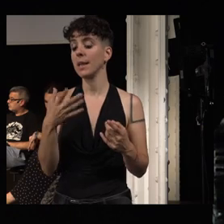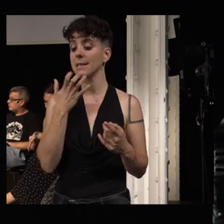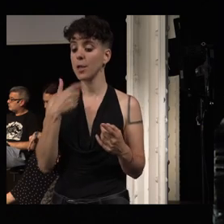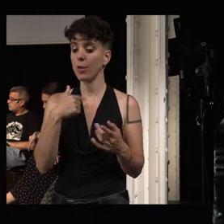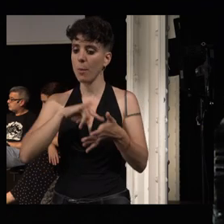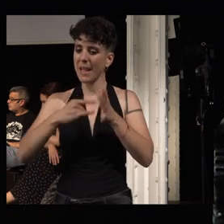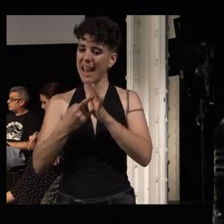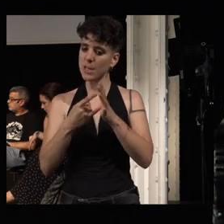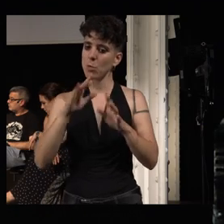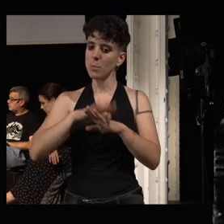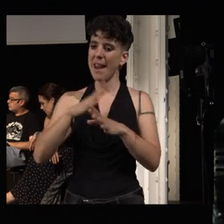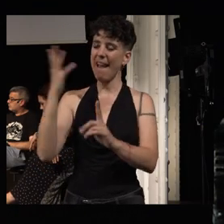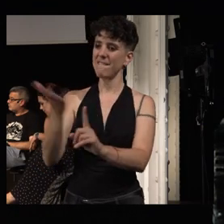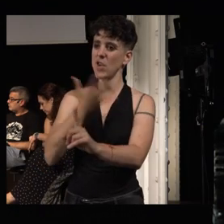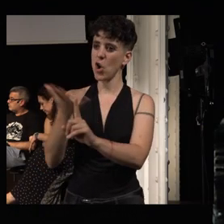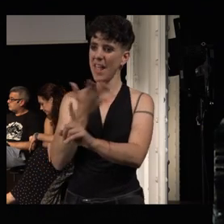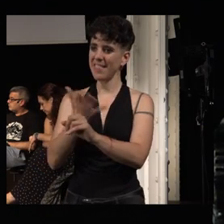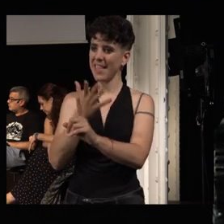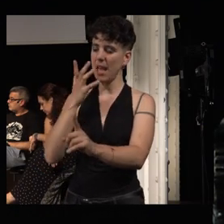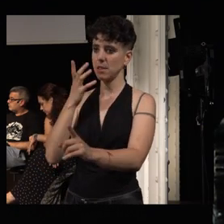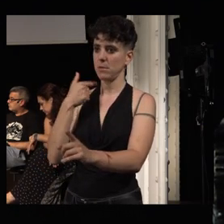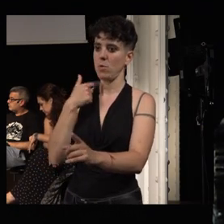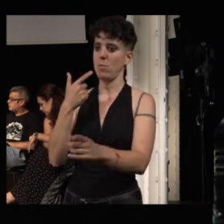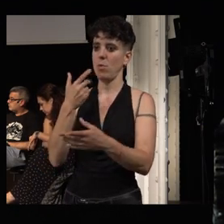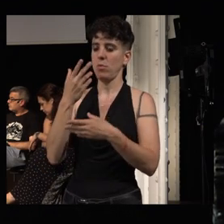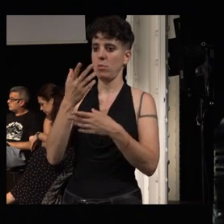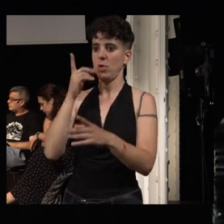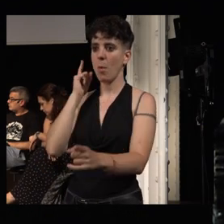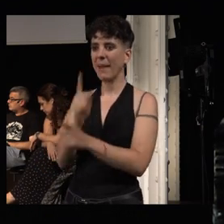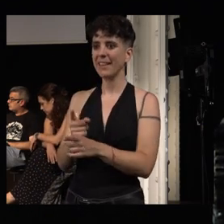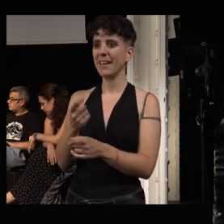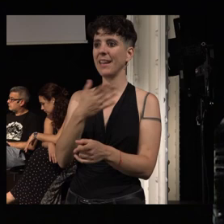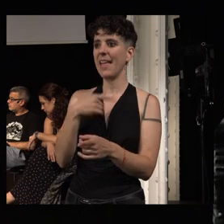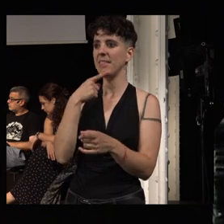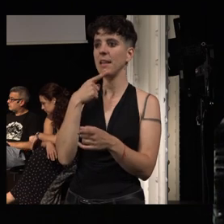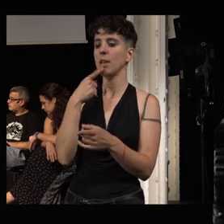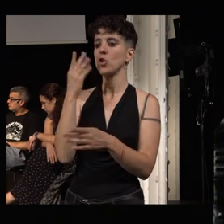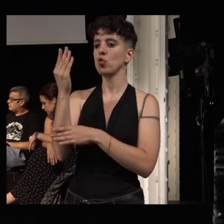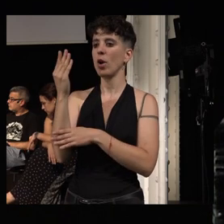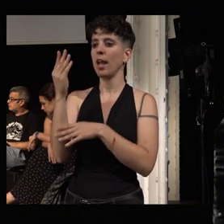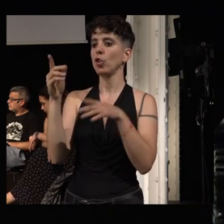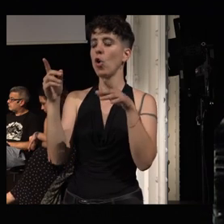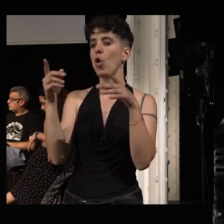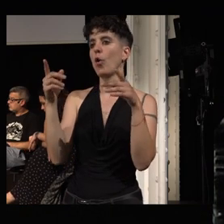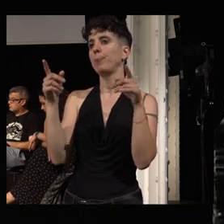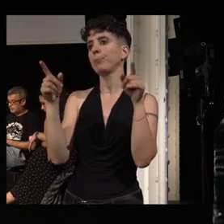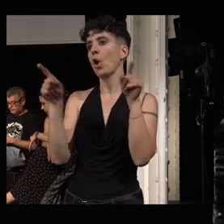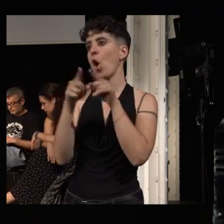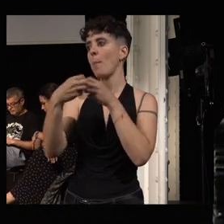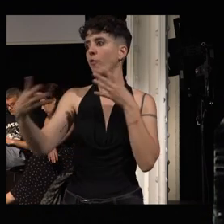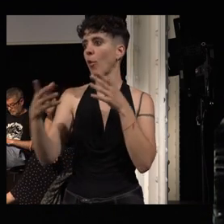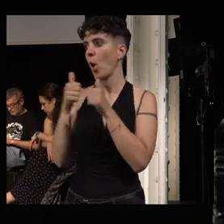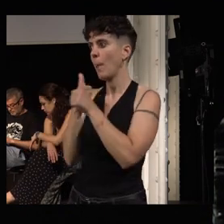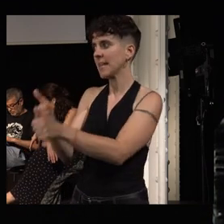las violencias, no estoy hablando de sumarse a esas políticas de persecución al sujeto homófobo, ¿no? Que además reducen la homofobia a individuos a través de